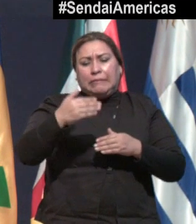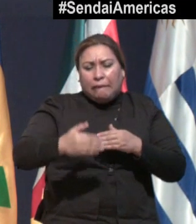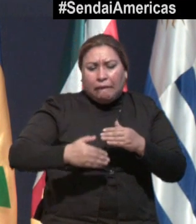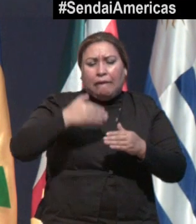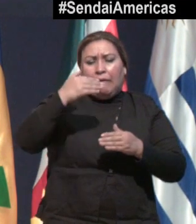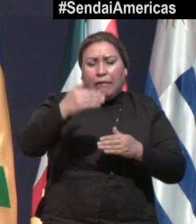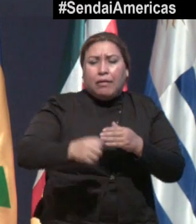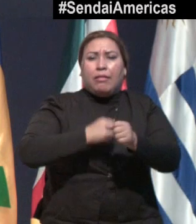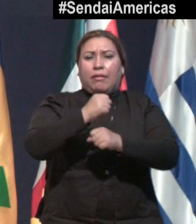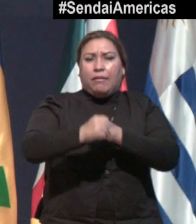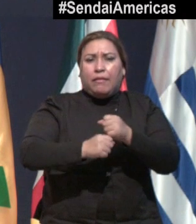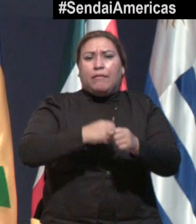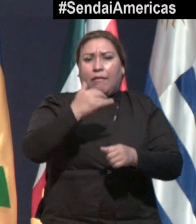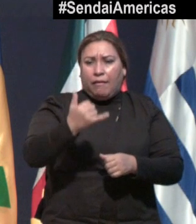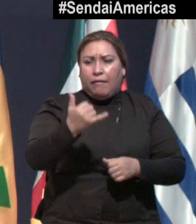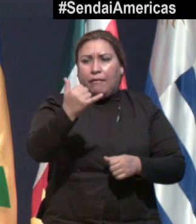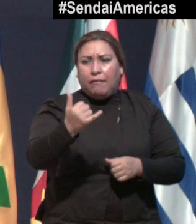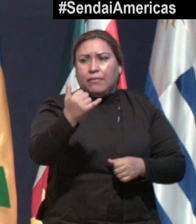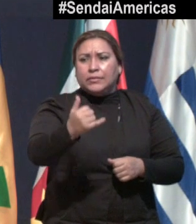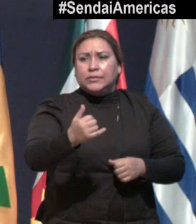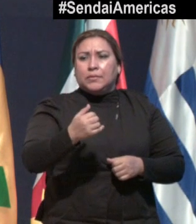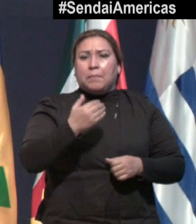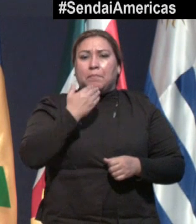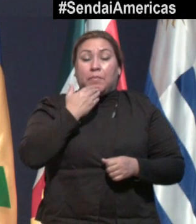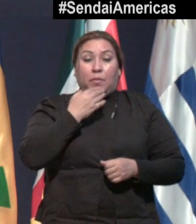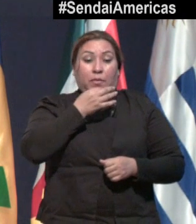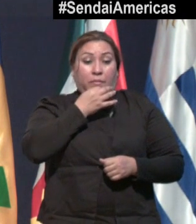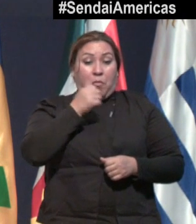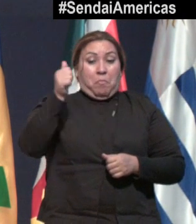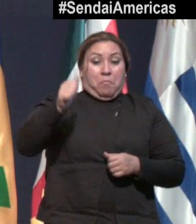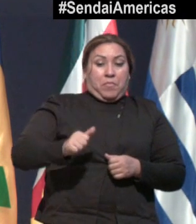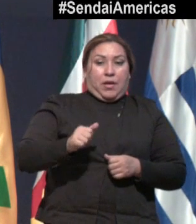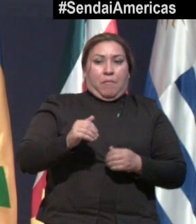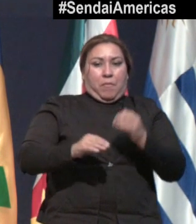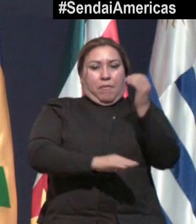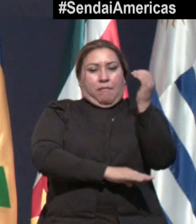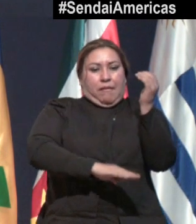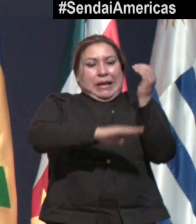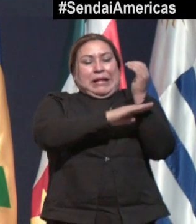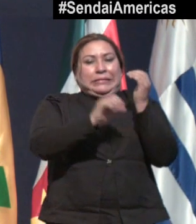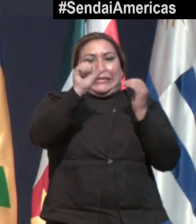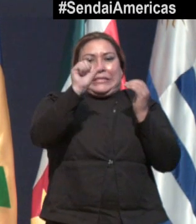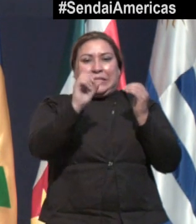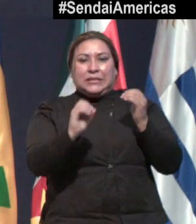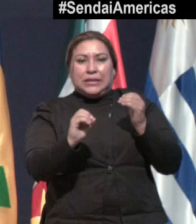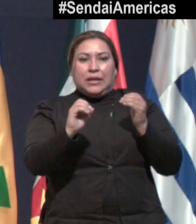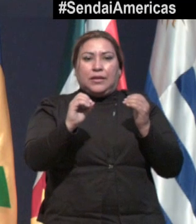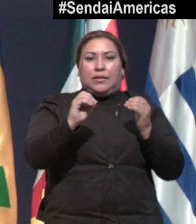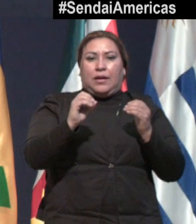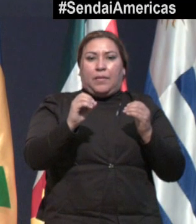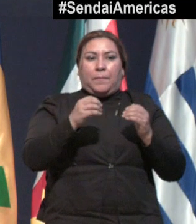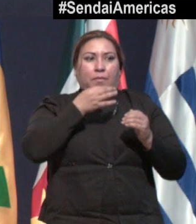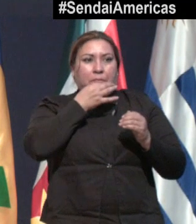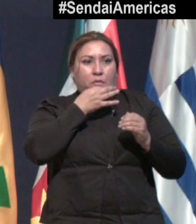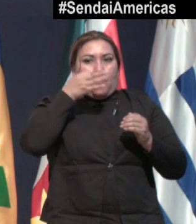ve, por ejemplo, una pérdida de nivel 60, estamos solo con 9 eventos en 1000 años, o